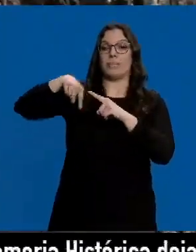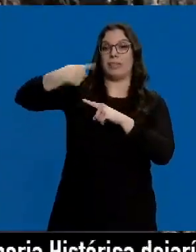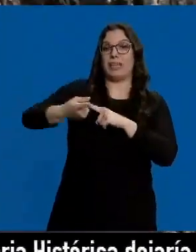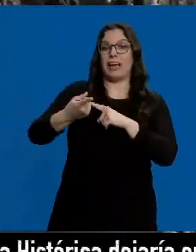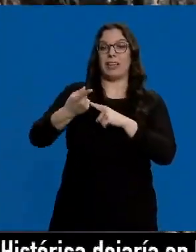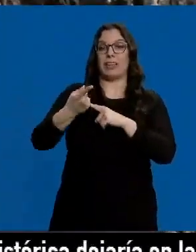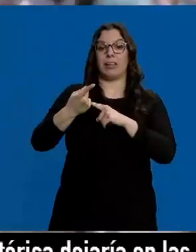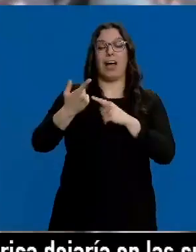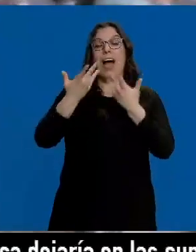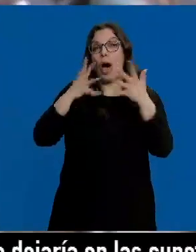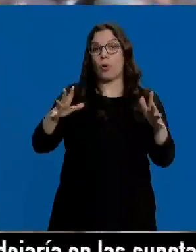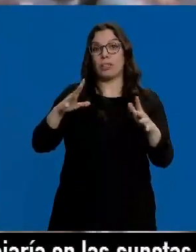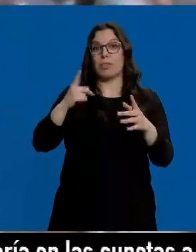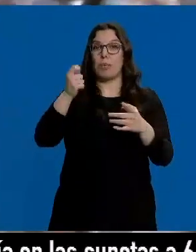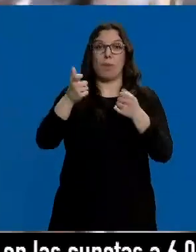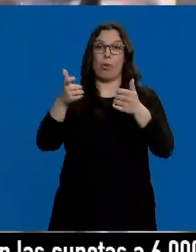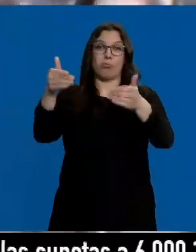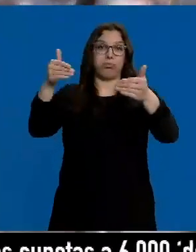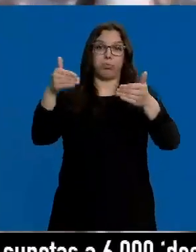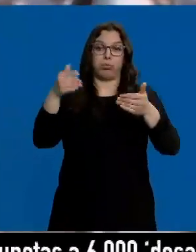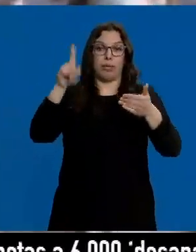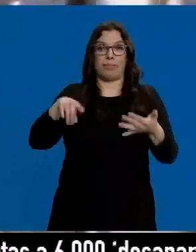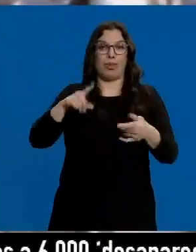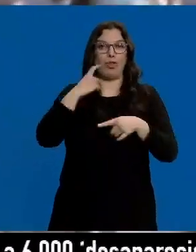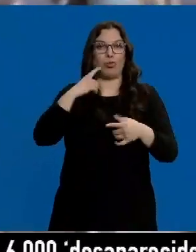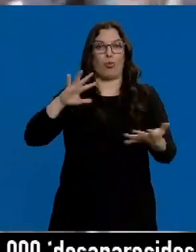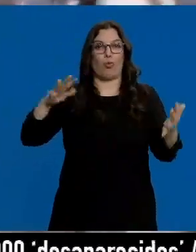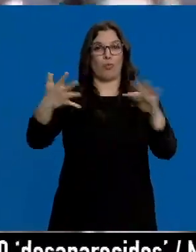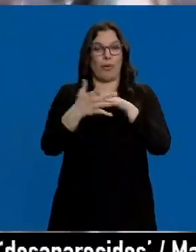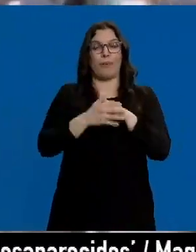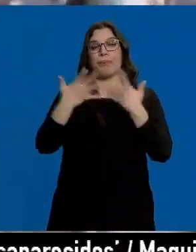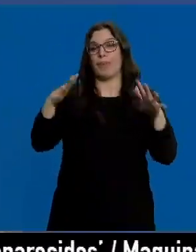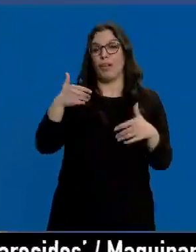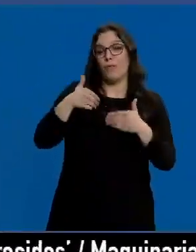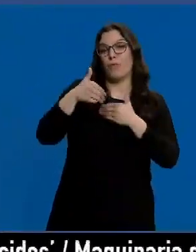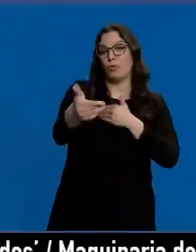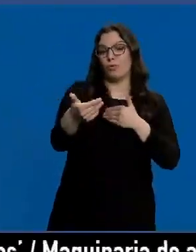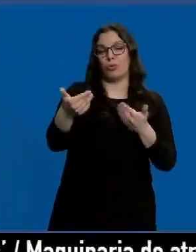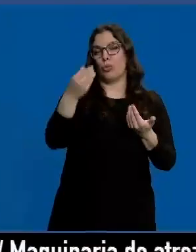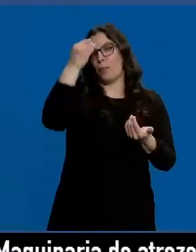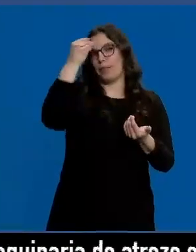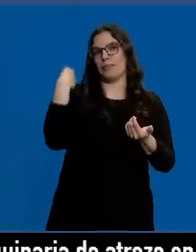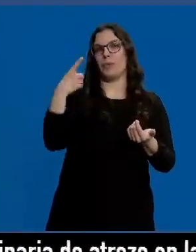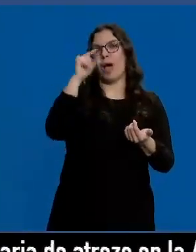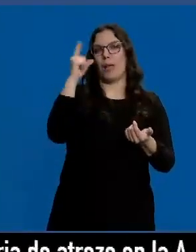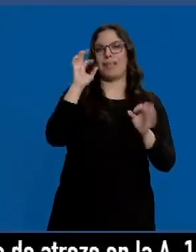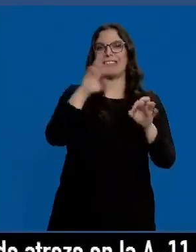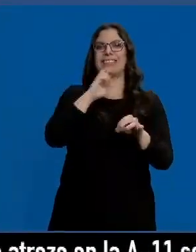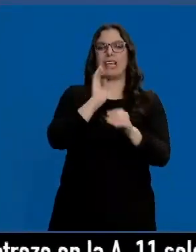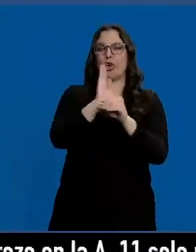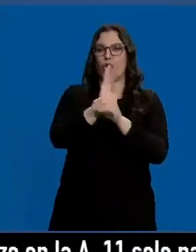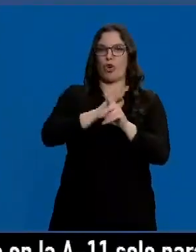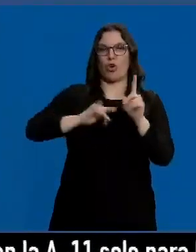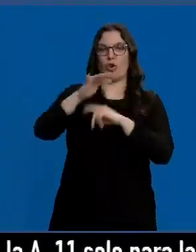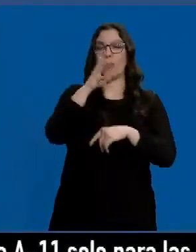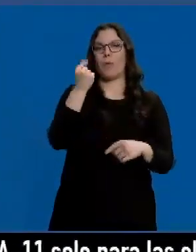aún así, poco a poco, se van adelantando también. Aunque aseguran el futuro sin duda pasa por la almendra ecológica. Por la